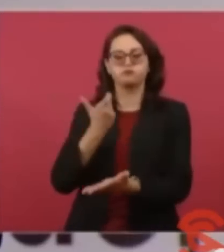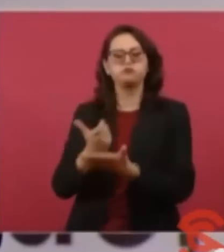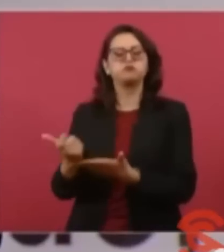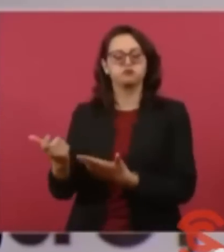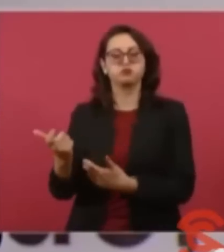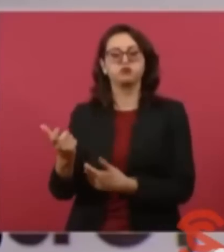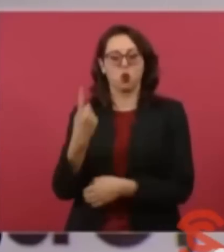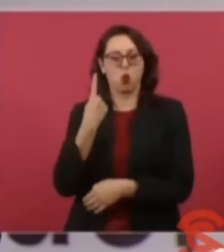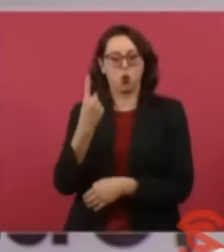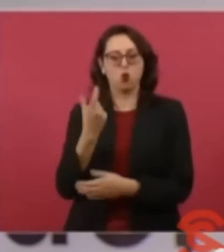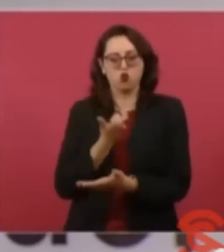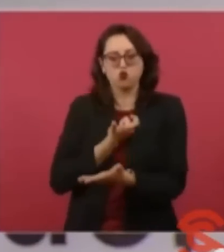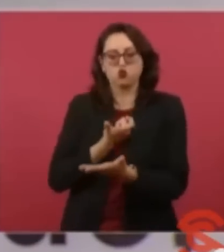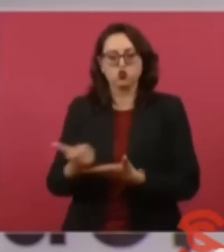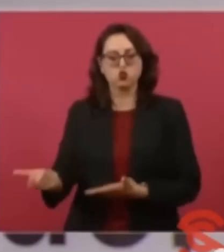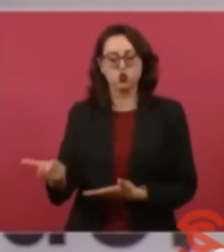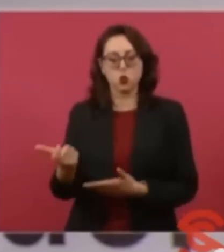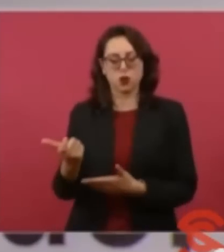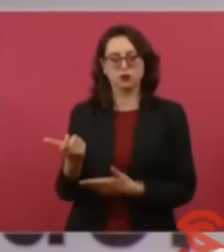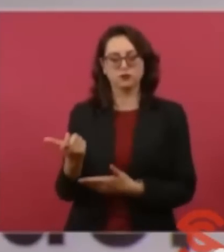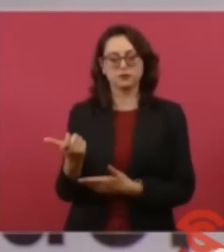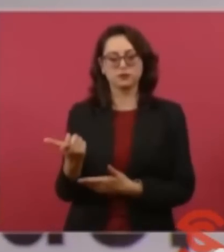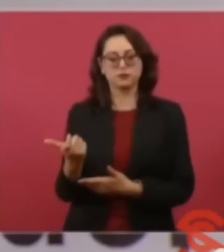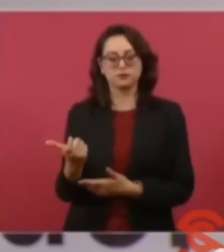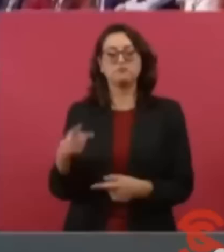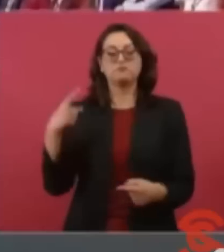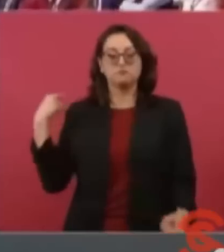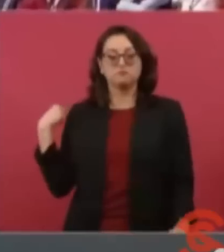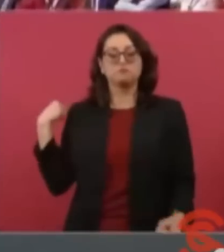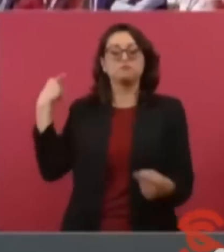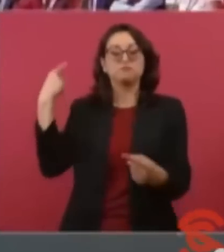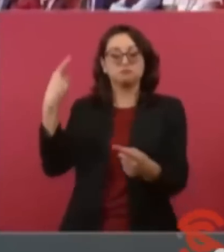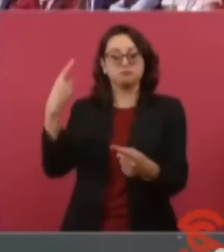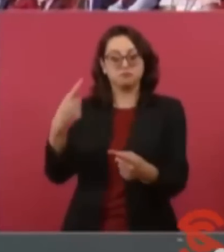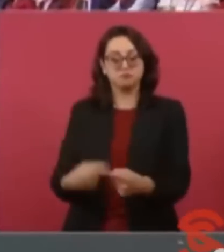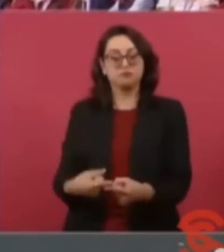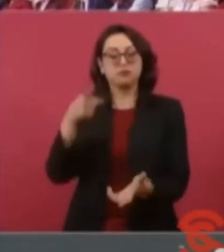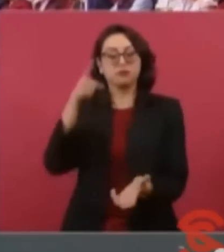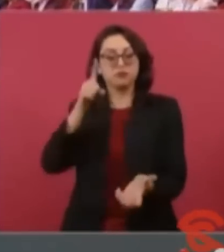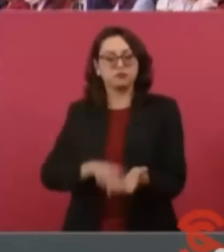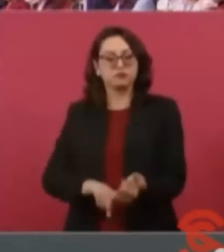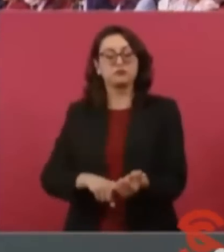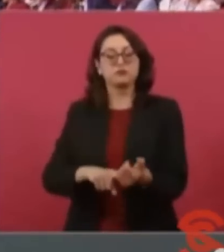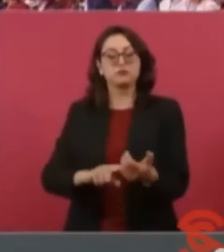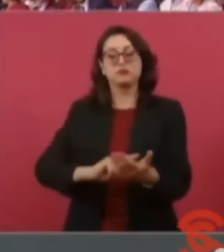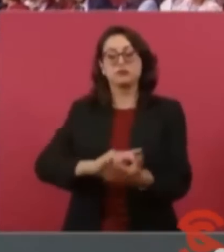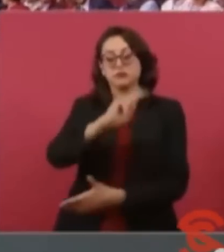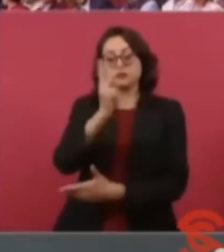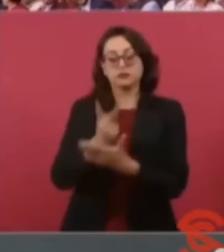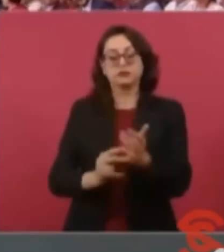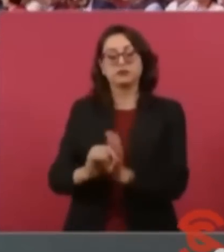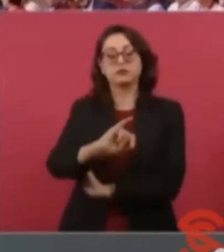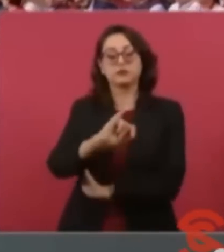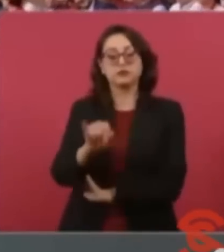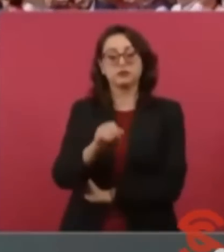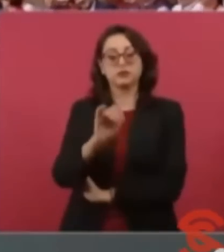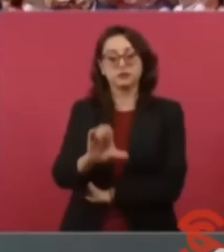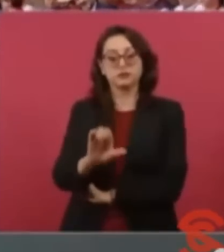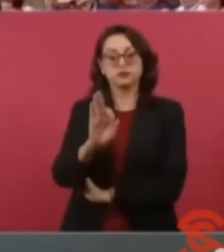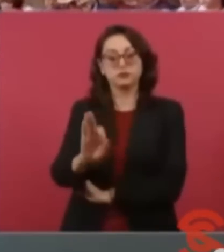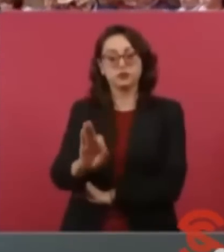mínimo. Agrego que hasta hoy han pasado por el programa de Jóvenes Construyendo el